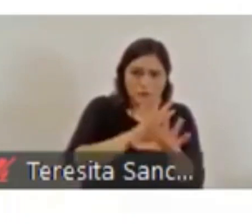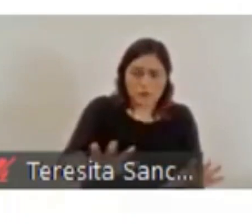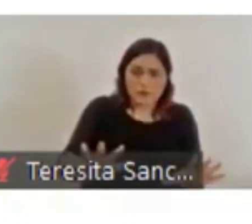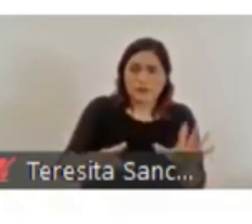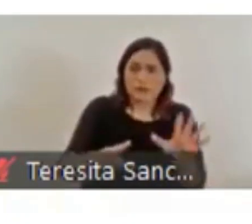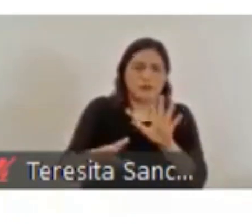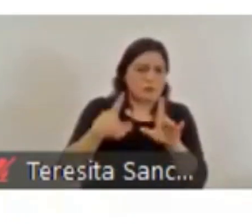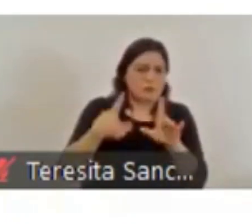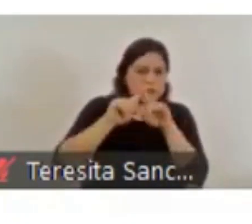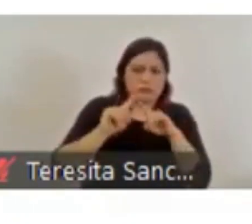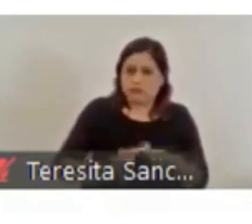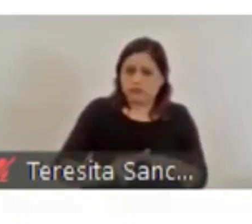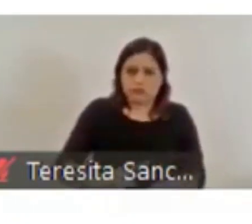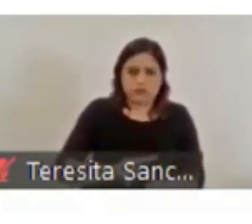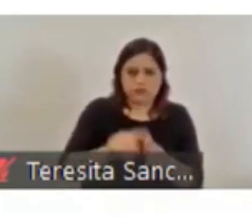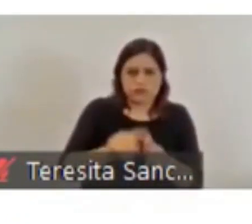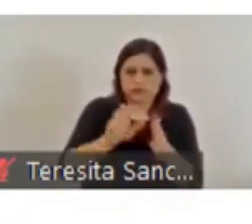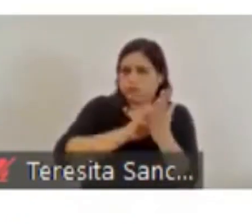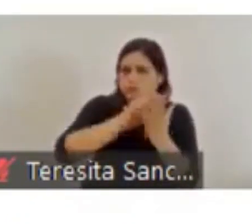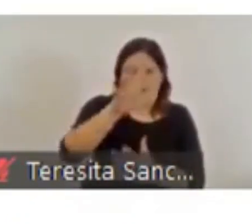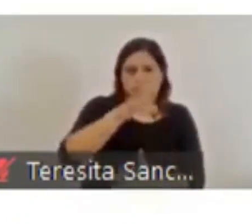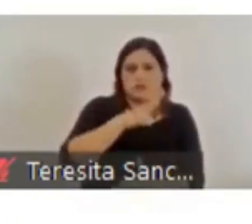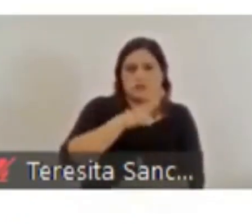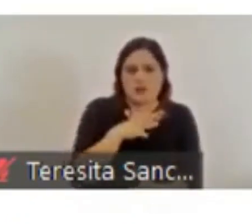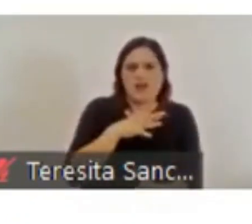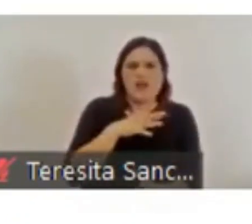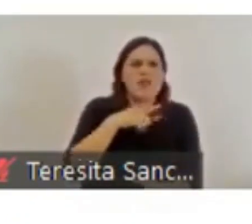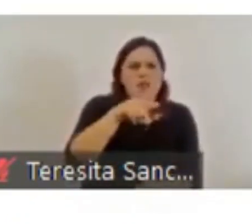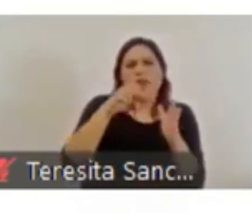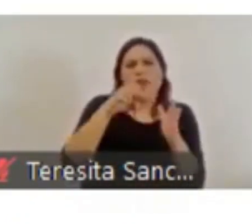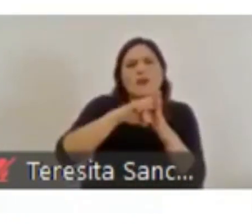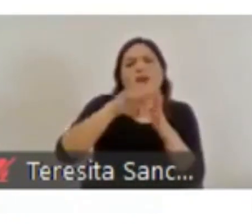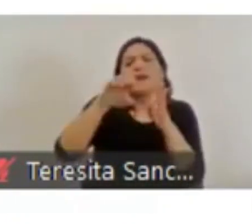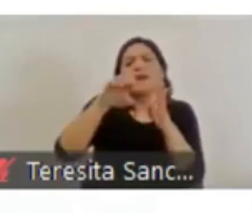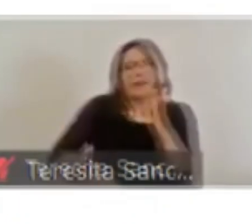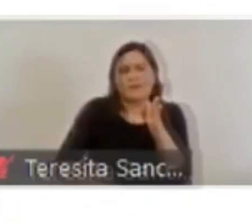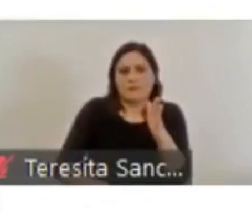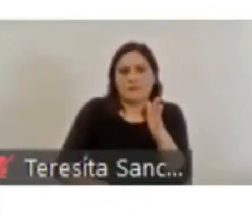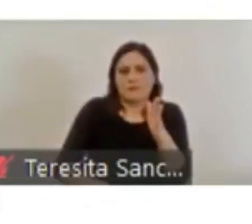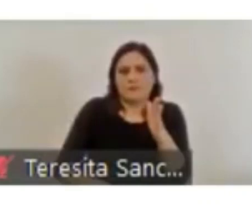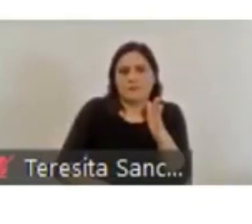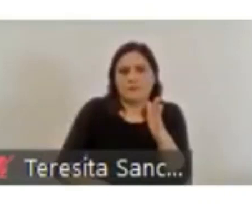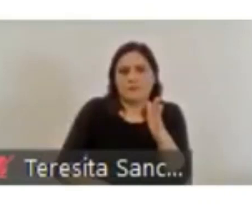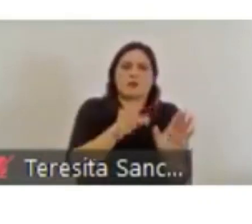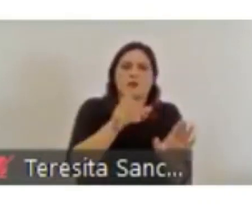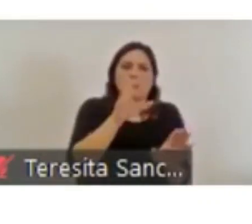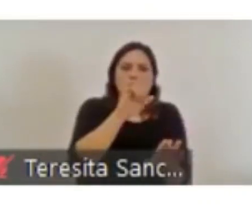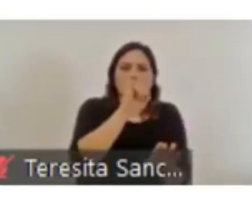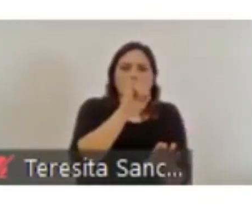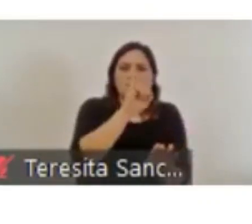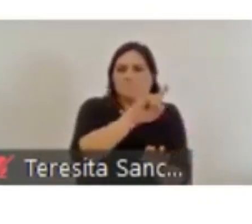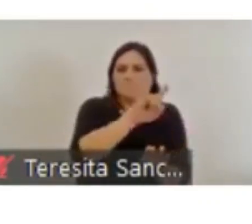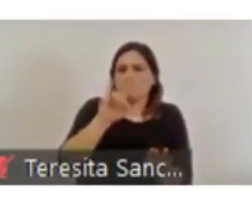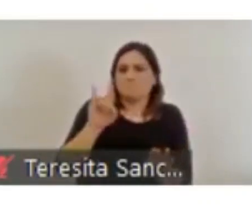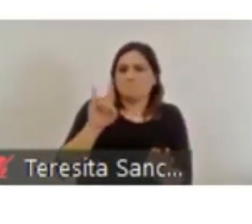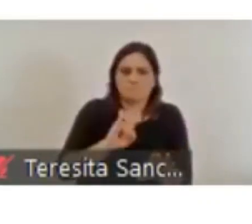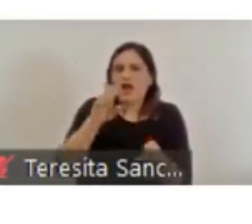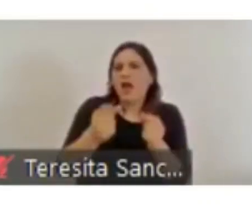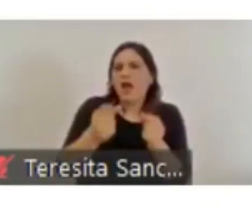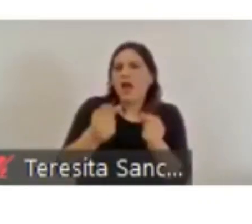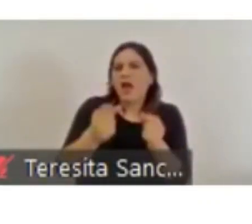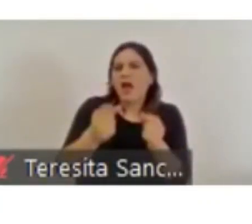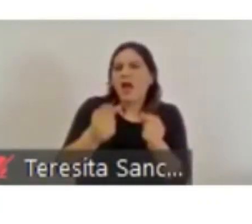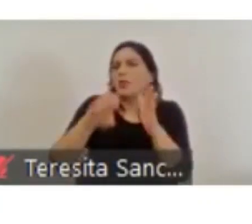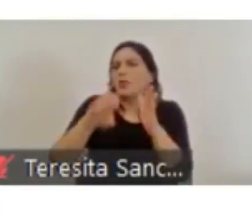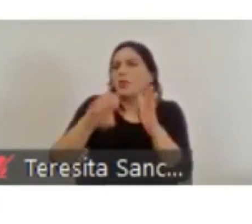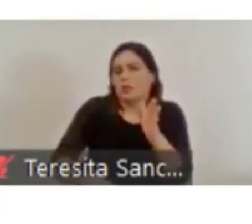manejan. Y bueno, aquí solamente tenemos un ejemplo, ¿no? Y esto sí tiene que ver mucho con la